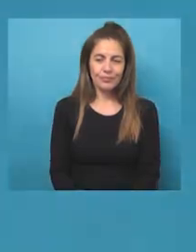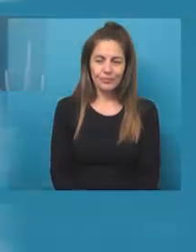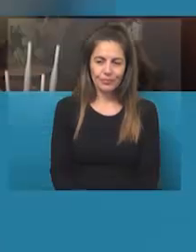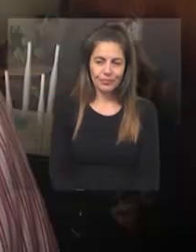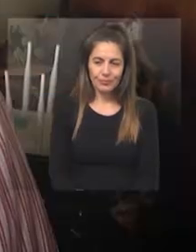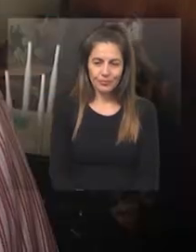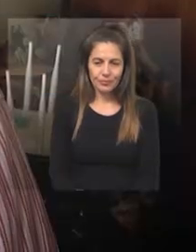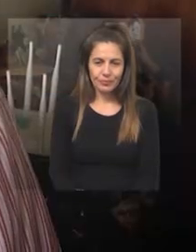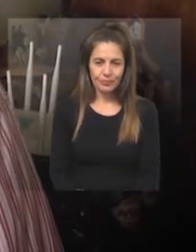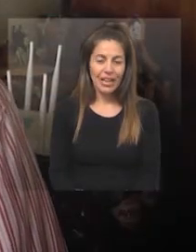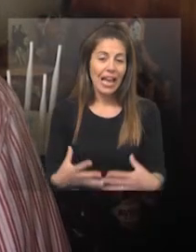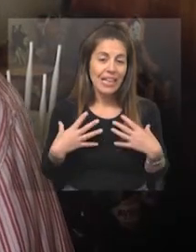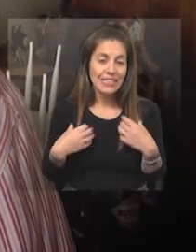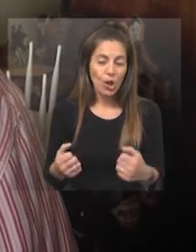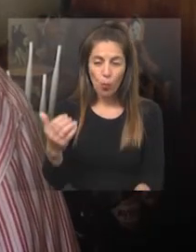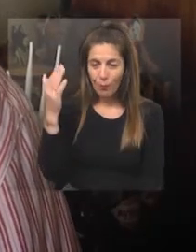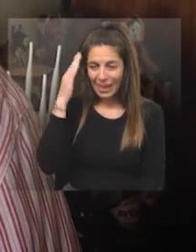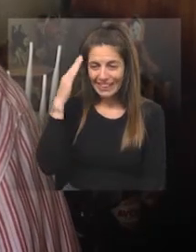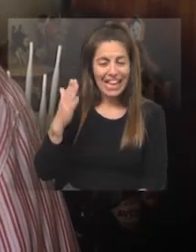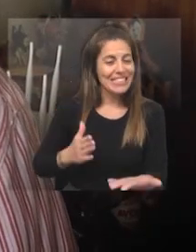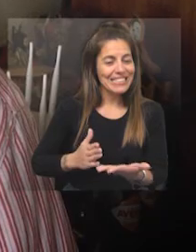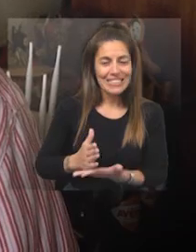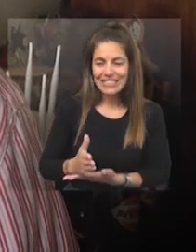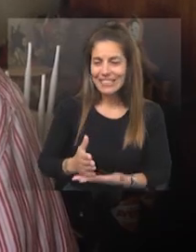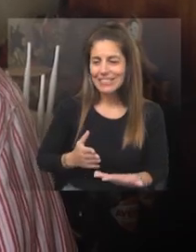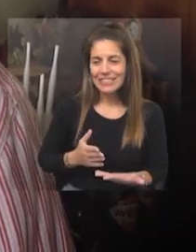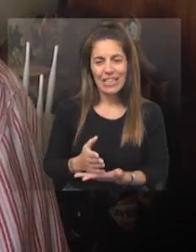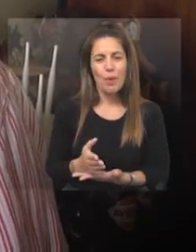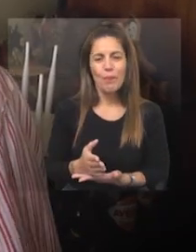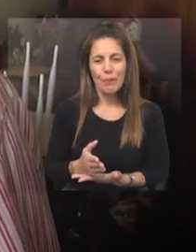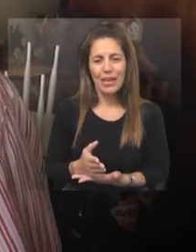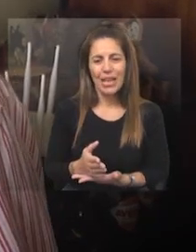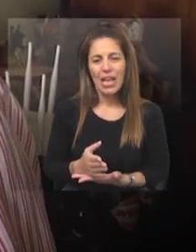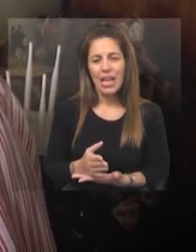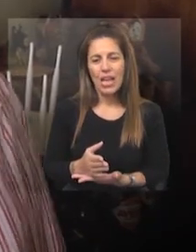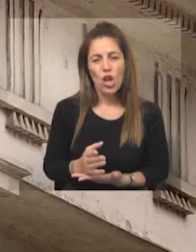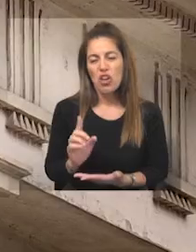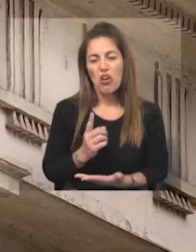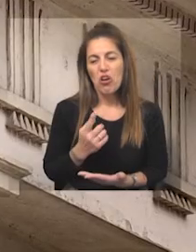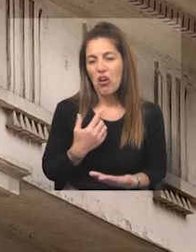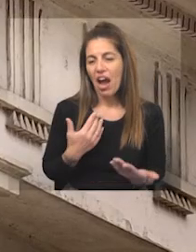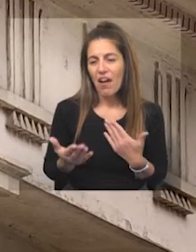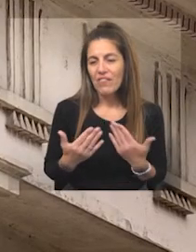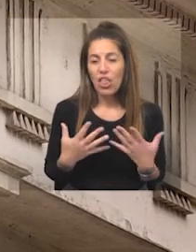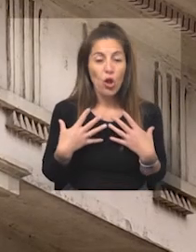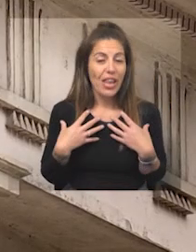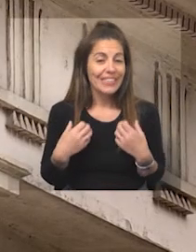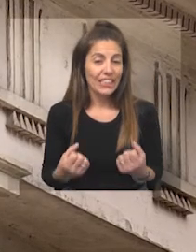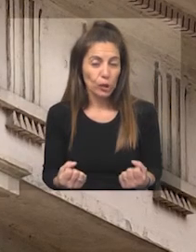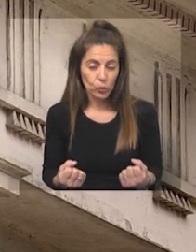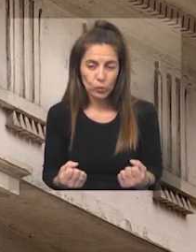do la salud mental que siempre ha sido La Cenicienta en en la salud